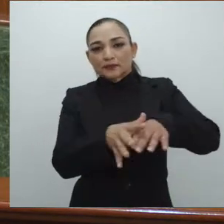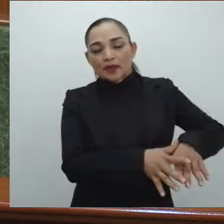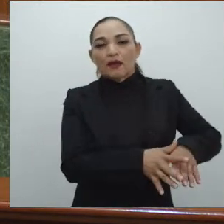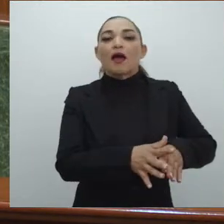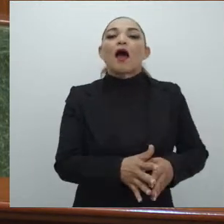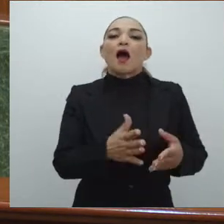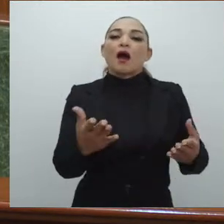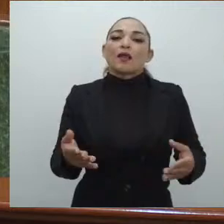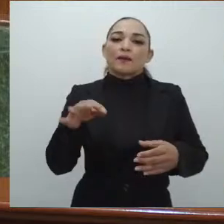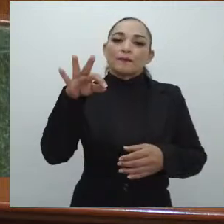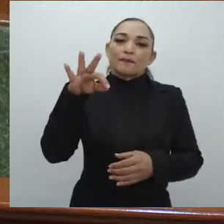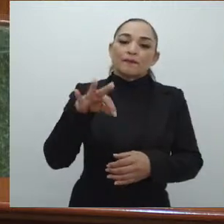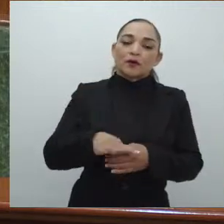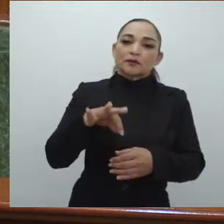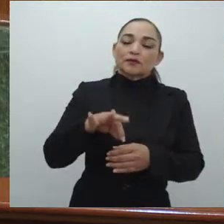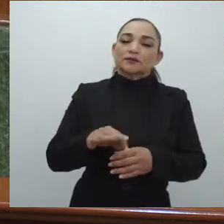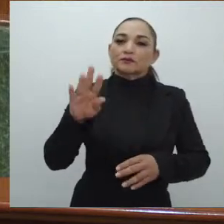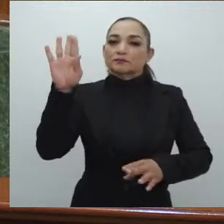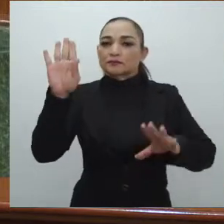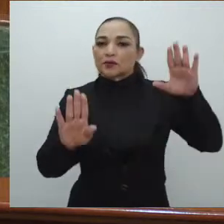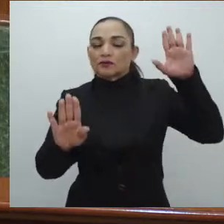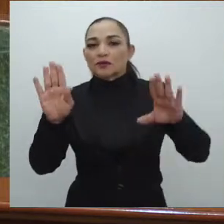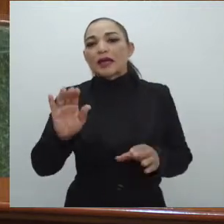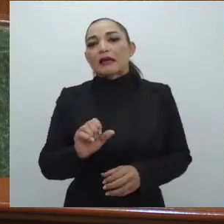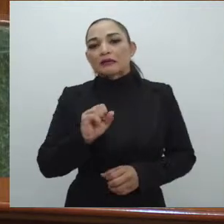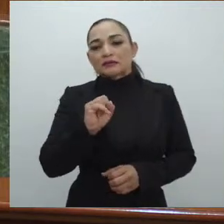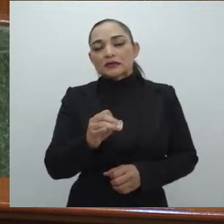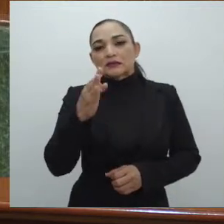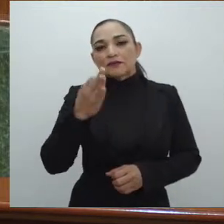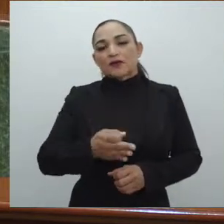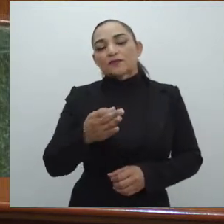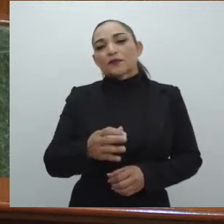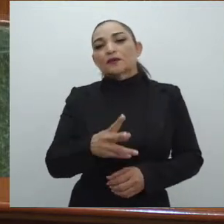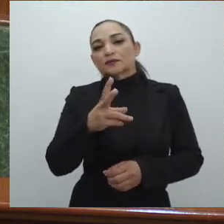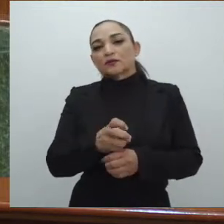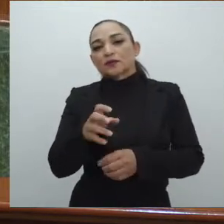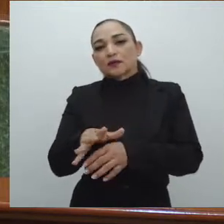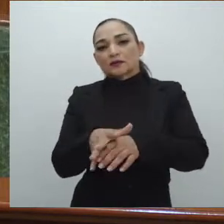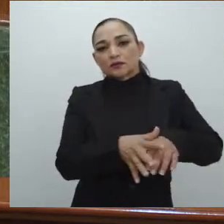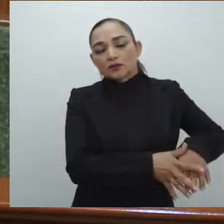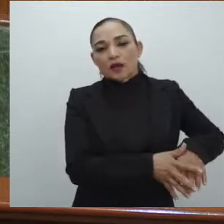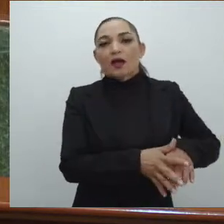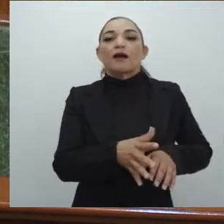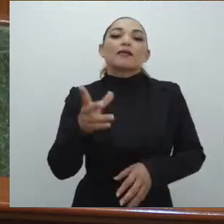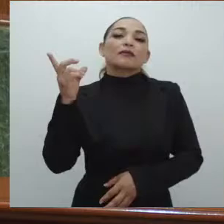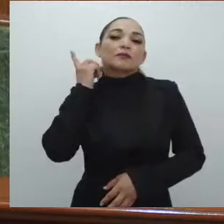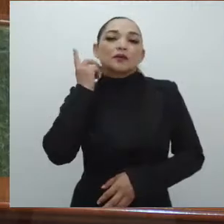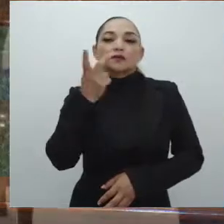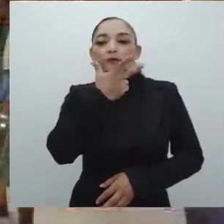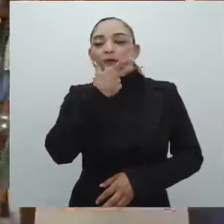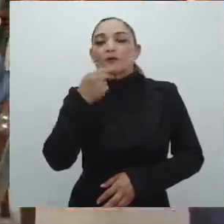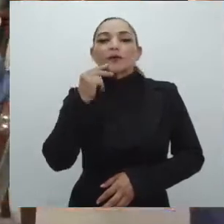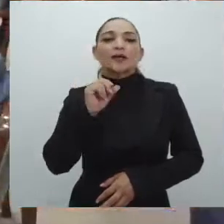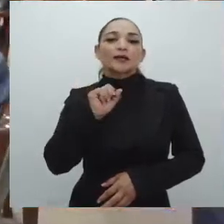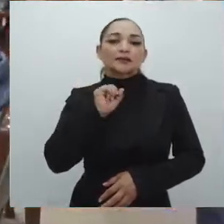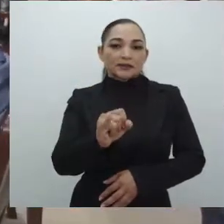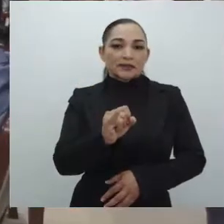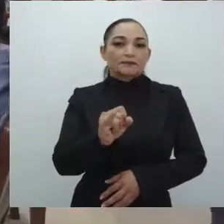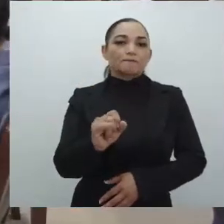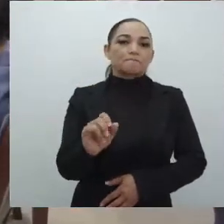si se aprueba tal dispensa. Las diputadas y los diputados que estén por la afirmativa, sírvanse a manifestarlo.